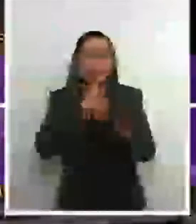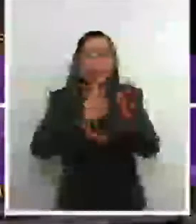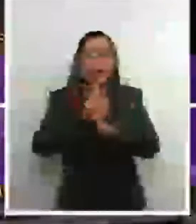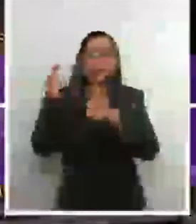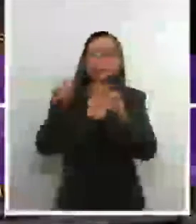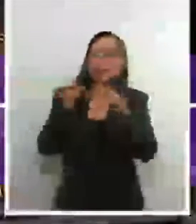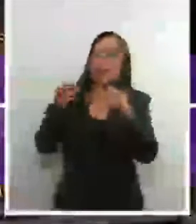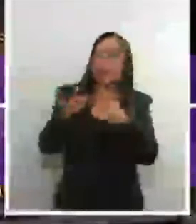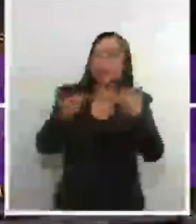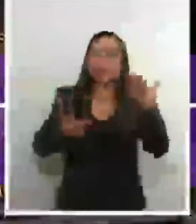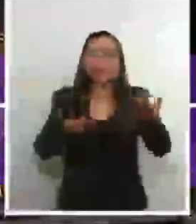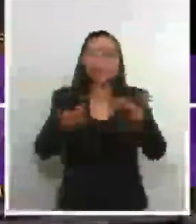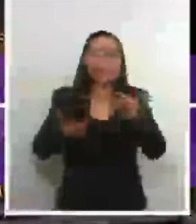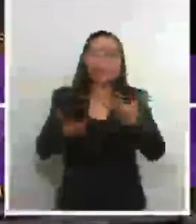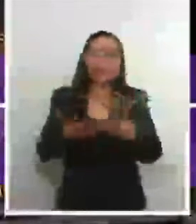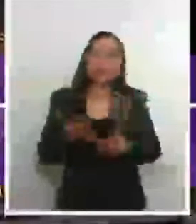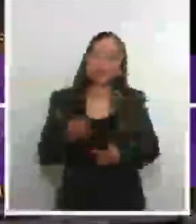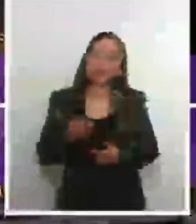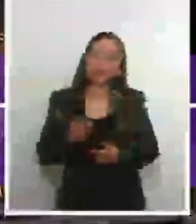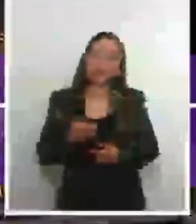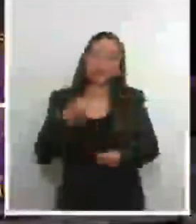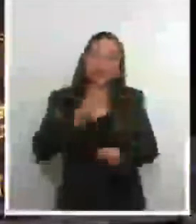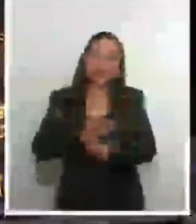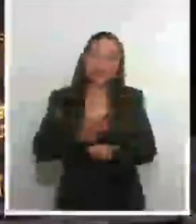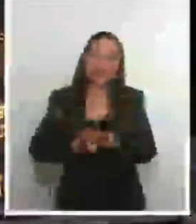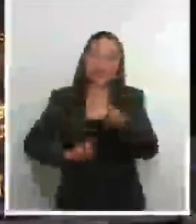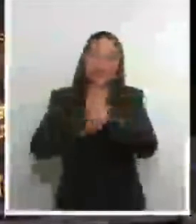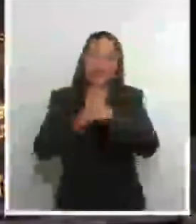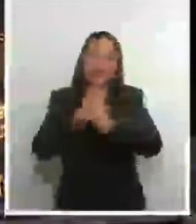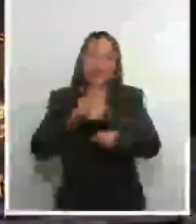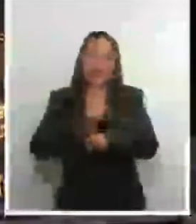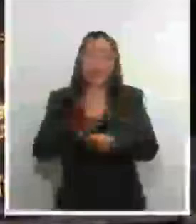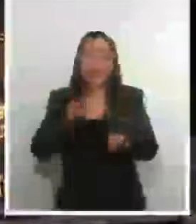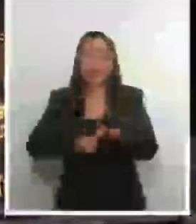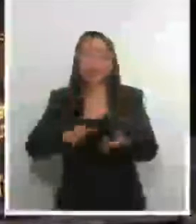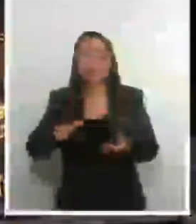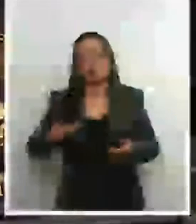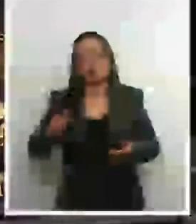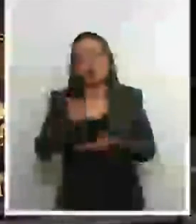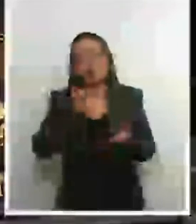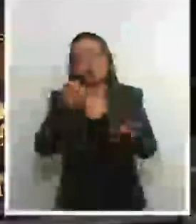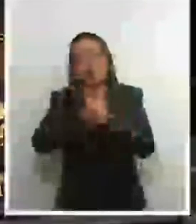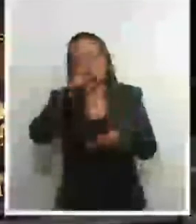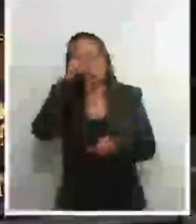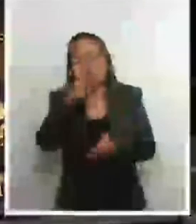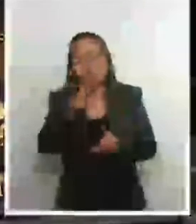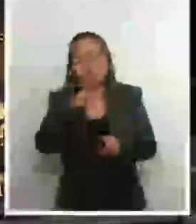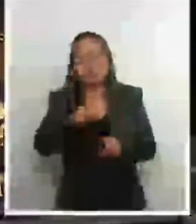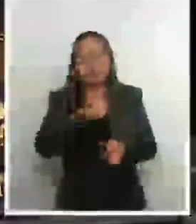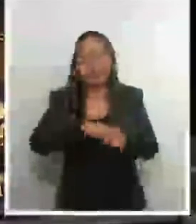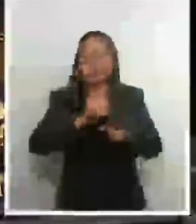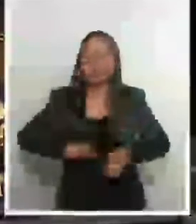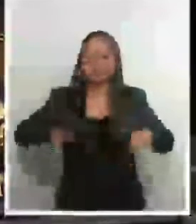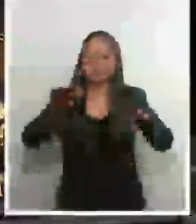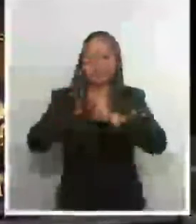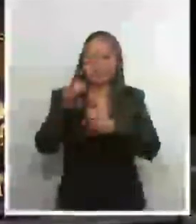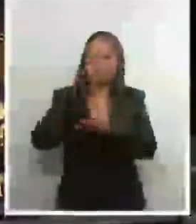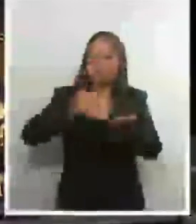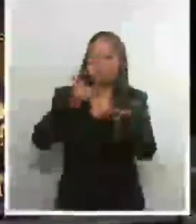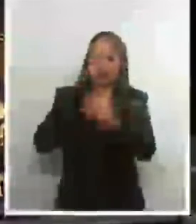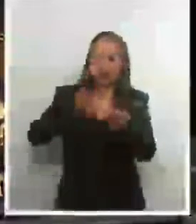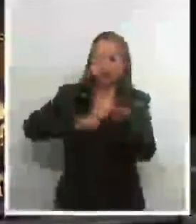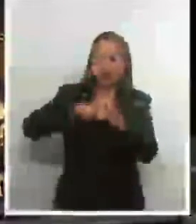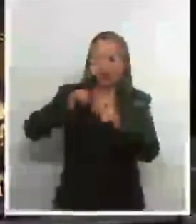queremos llegar a casa. Lo que está de por medio aquí es la gobernabilidad de la ciudad más importante del